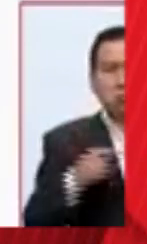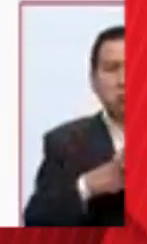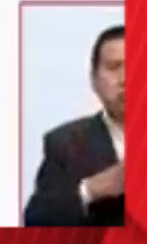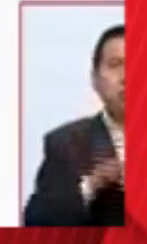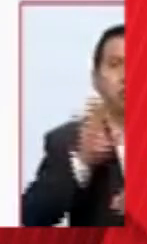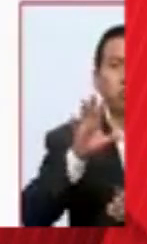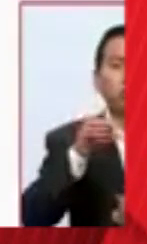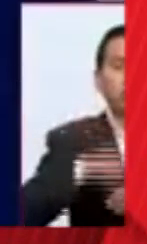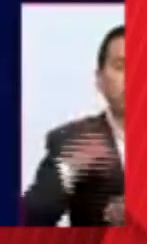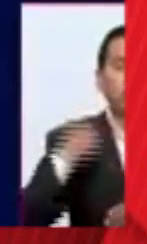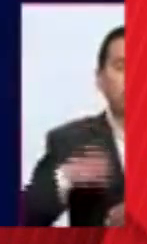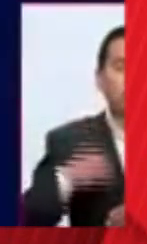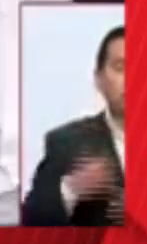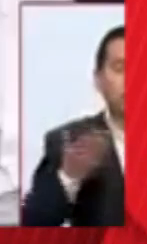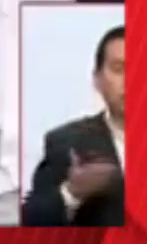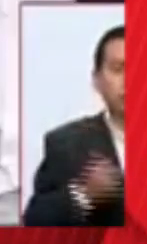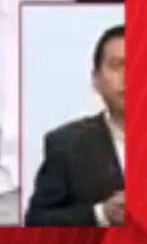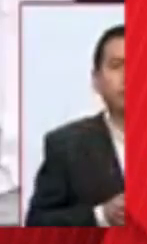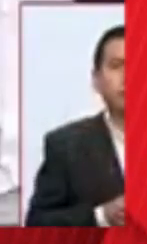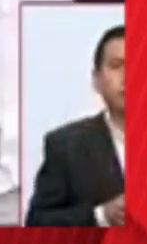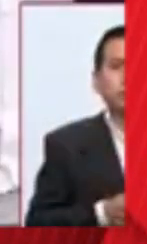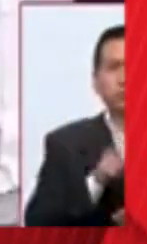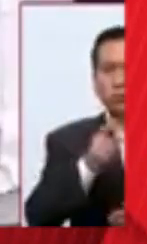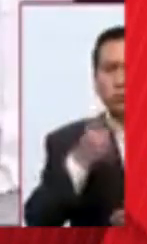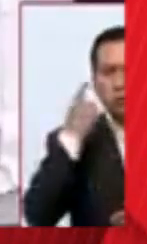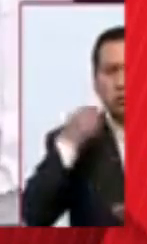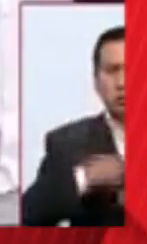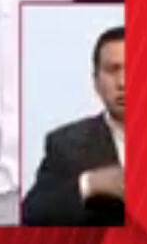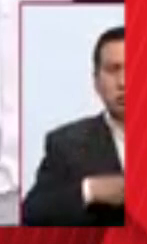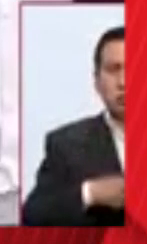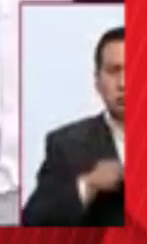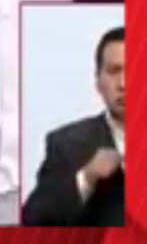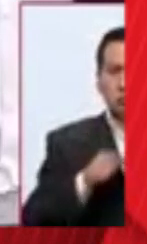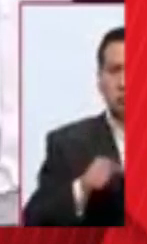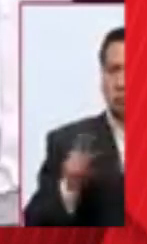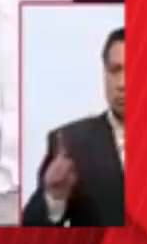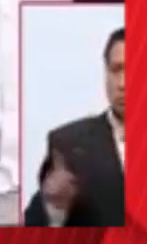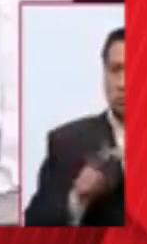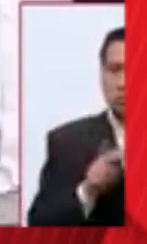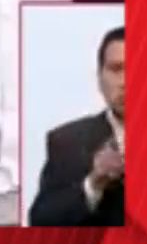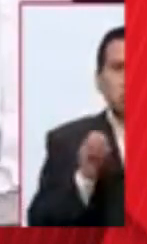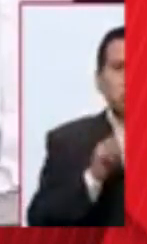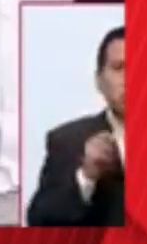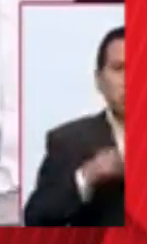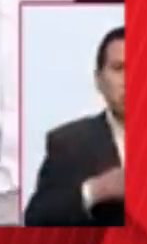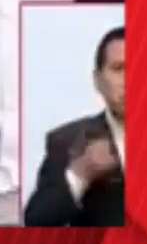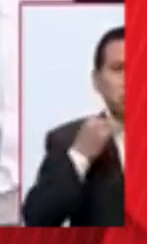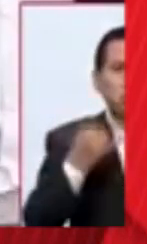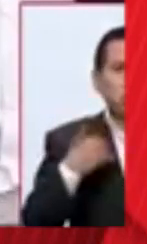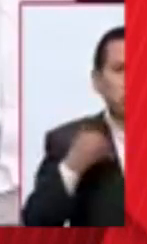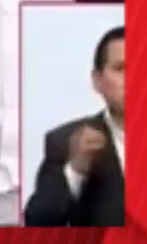allá en la Argentina. ¿Usted cree que van a seguir saliendo nuevos datos